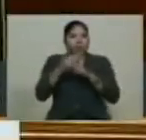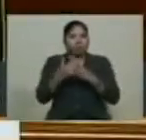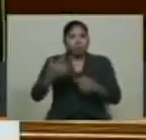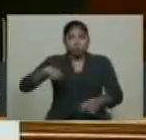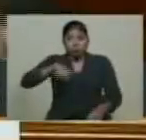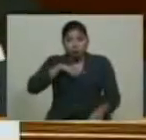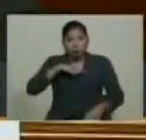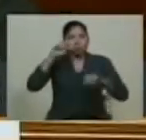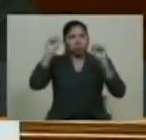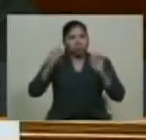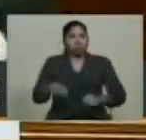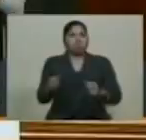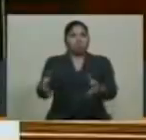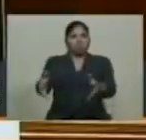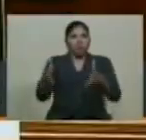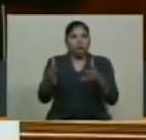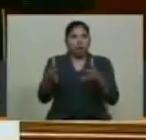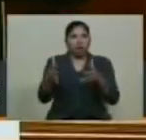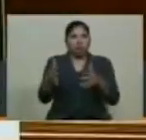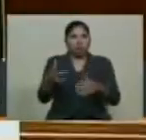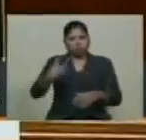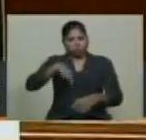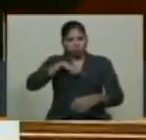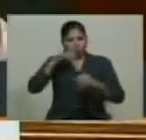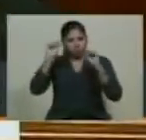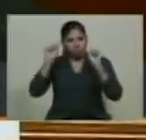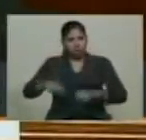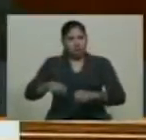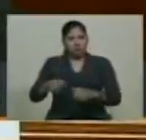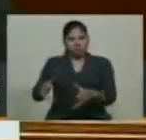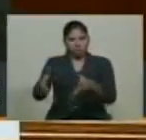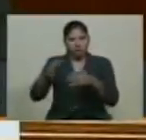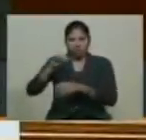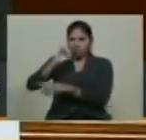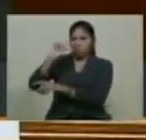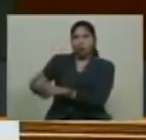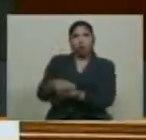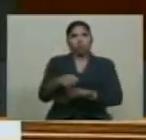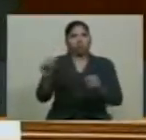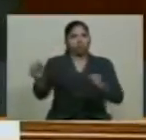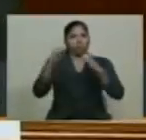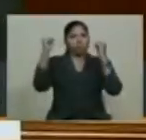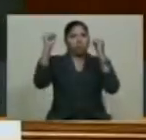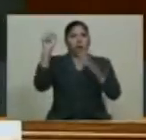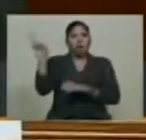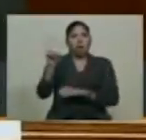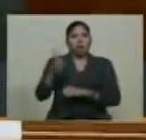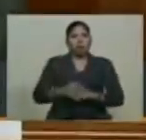nosotros venceremos, nosotros venceremos. ¡Que viva la patria!